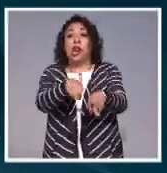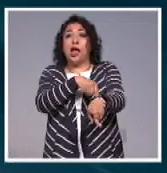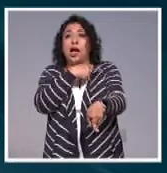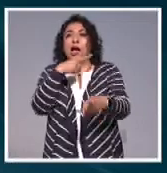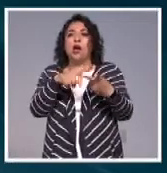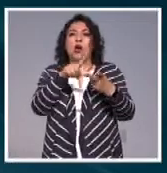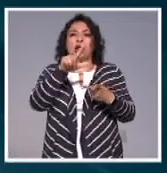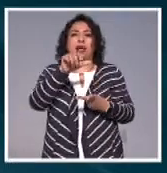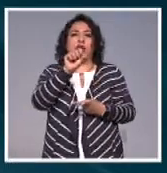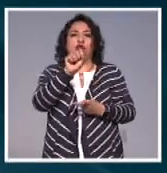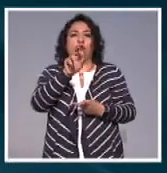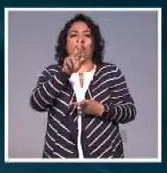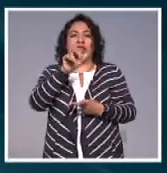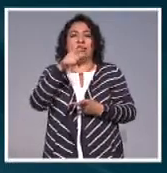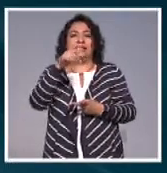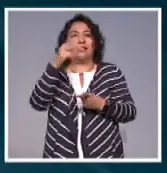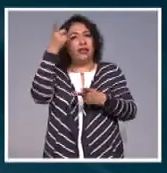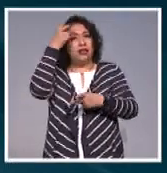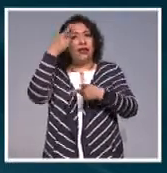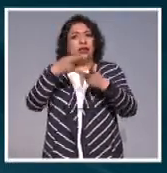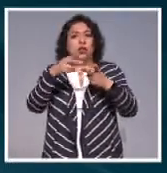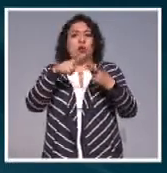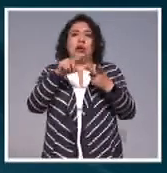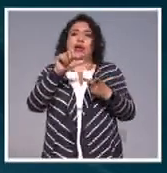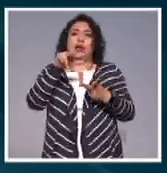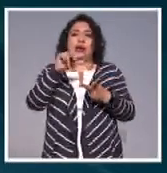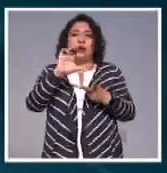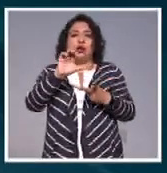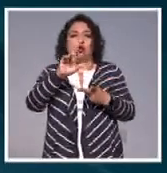Las Sufragistas de la directora Ana Cruz.